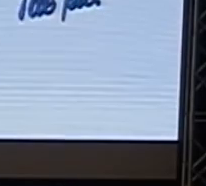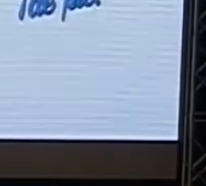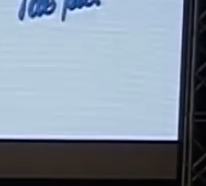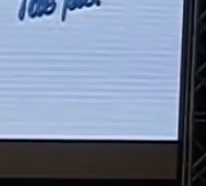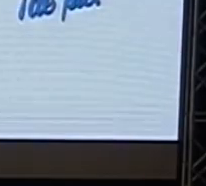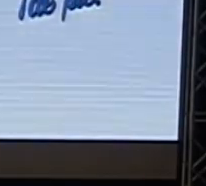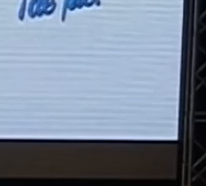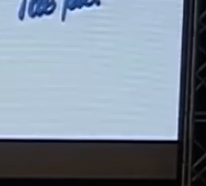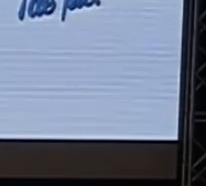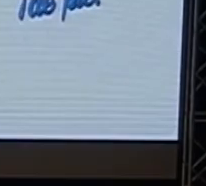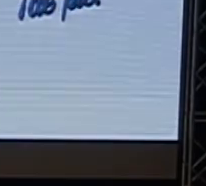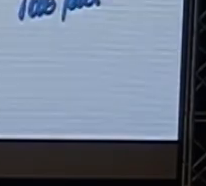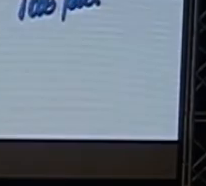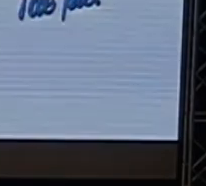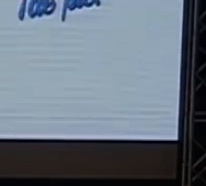las, secretario,